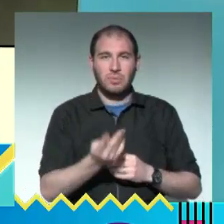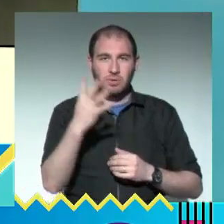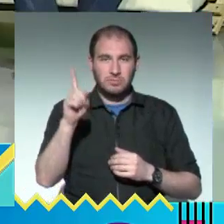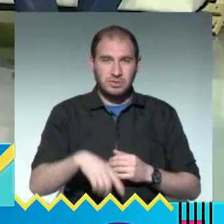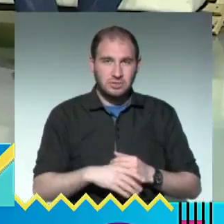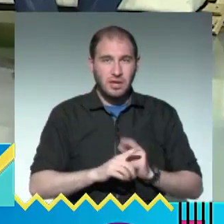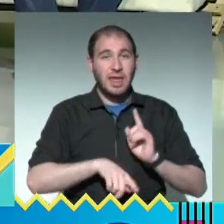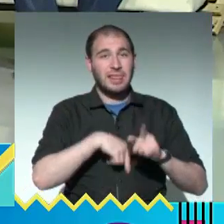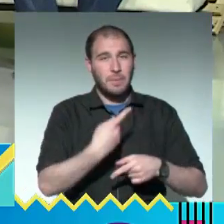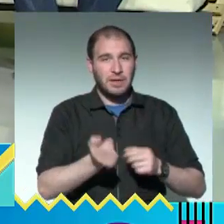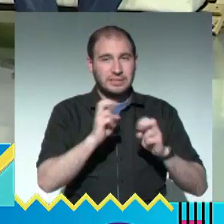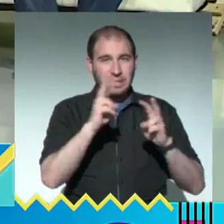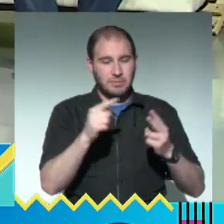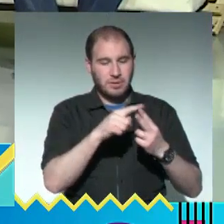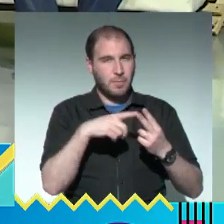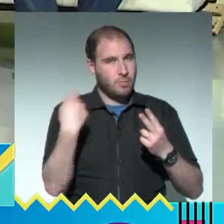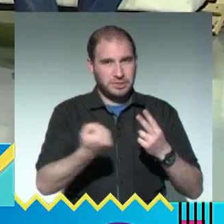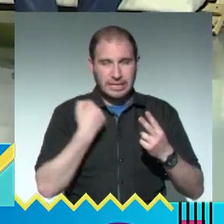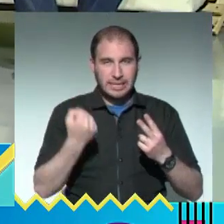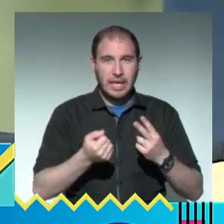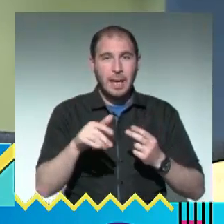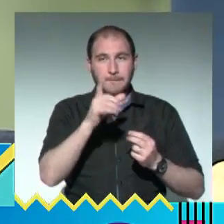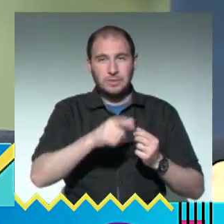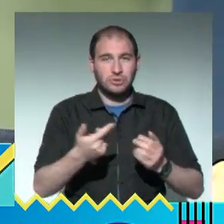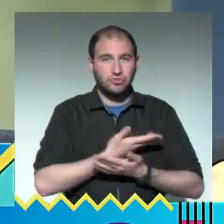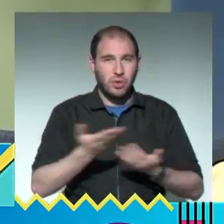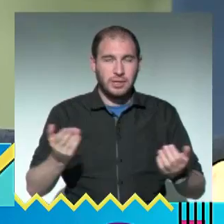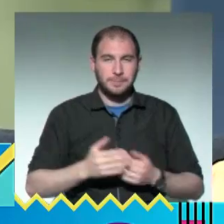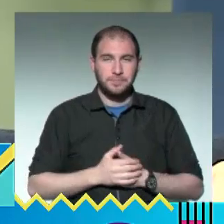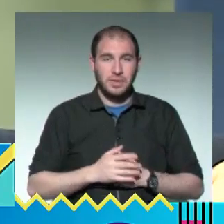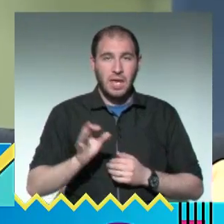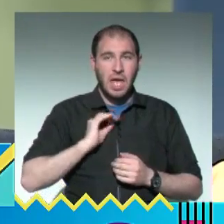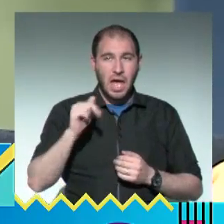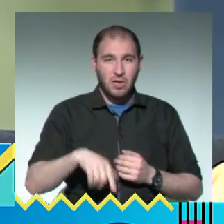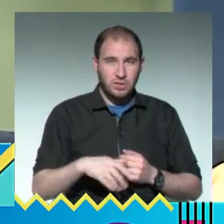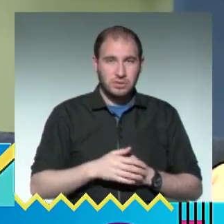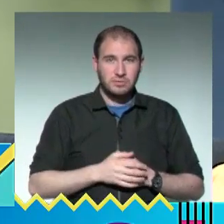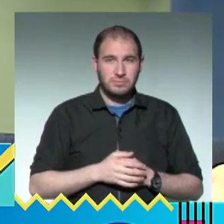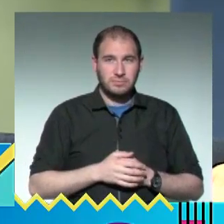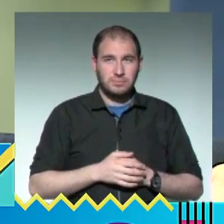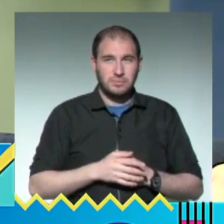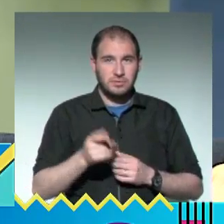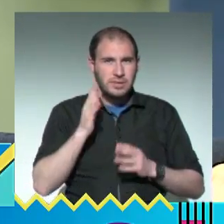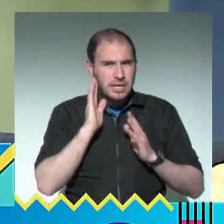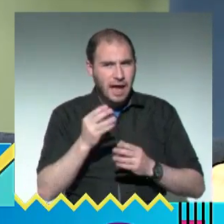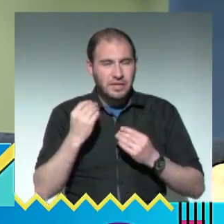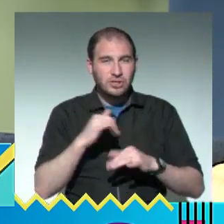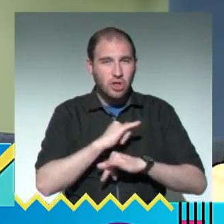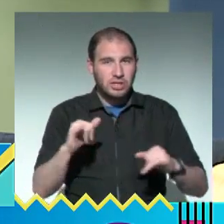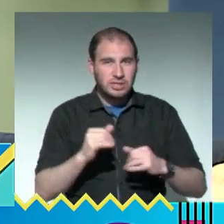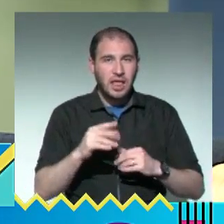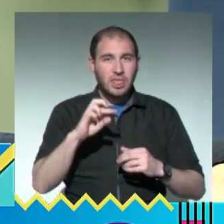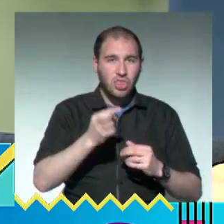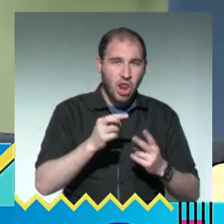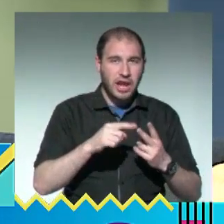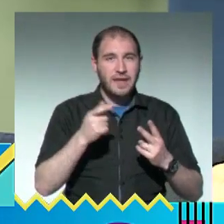2,4%. Y después, dos temas que son fundamentales para la población y que este año nos han tenido a todos pendientes de las noticias, que es el